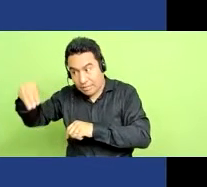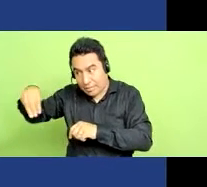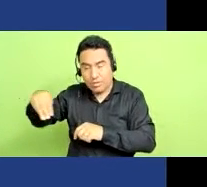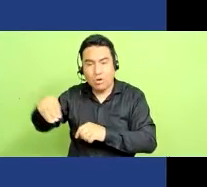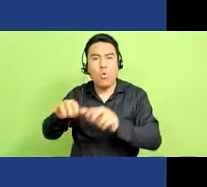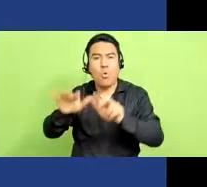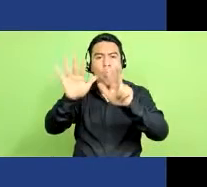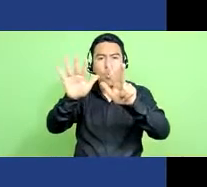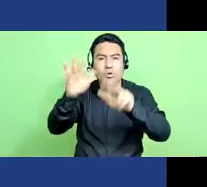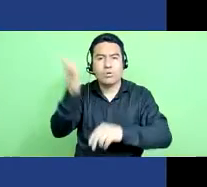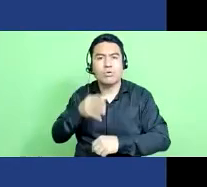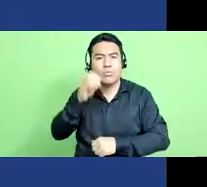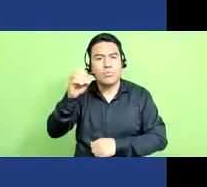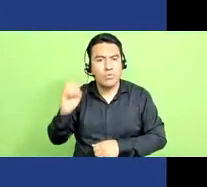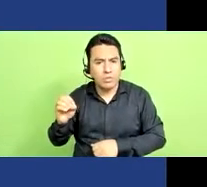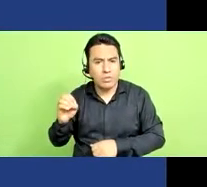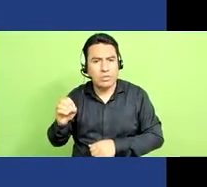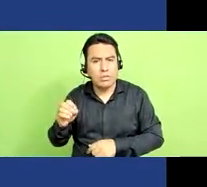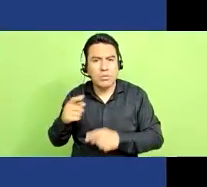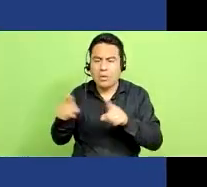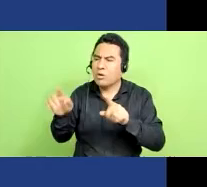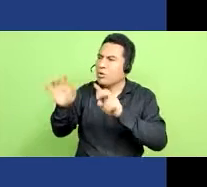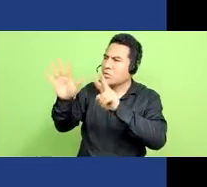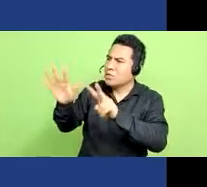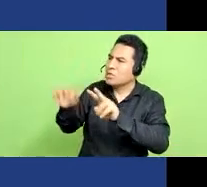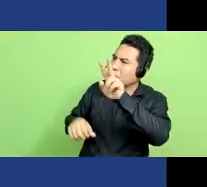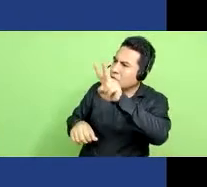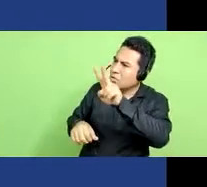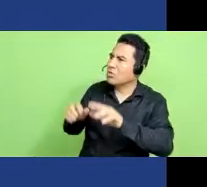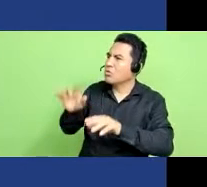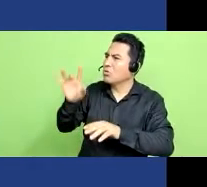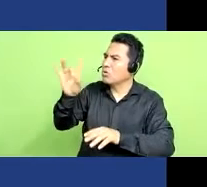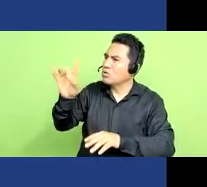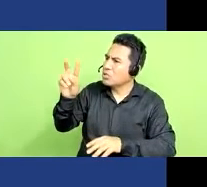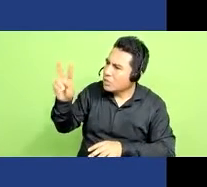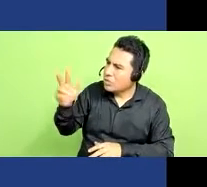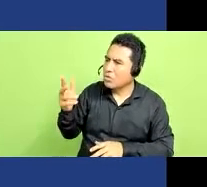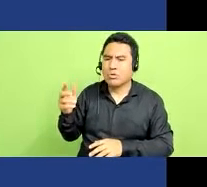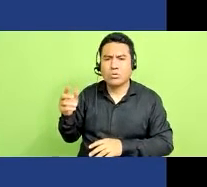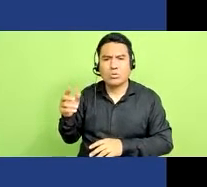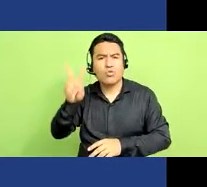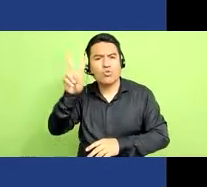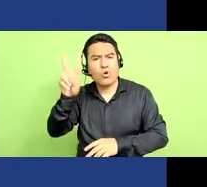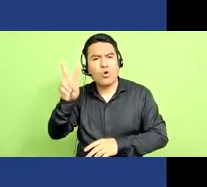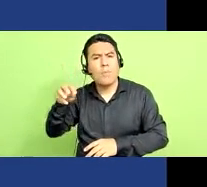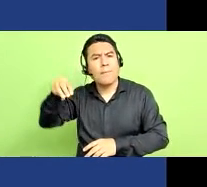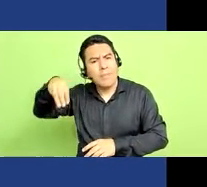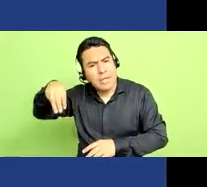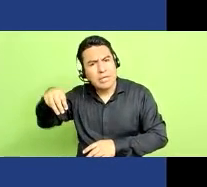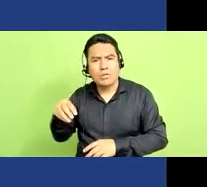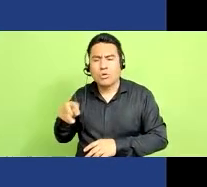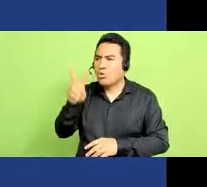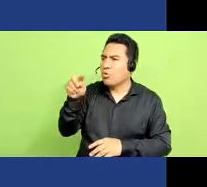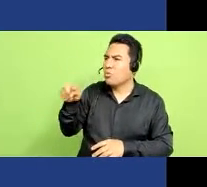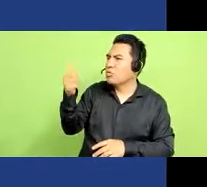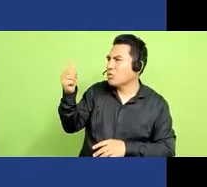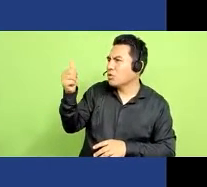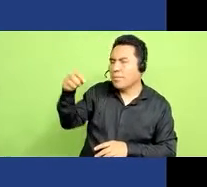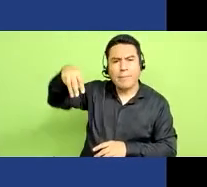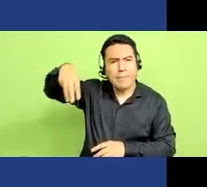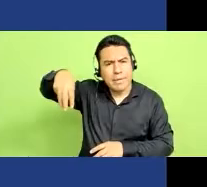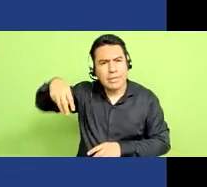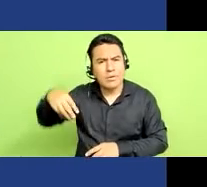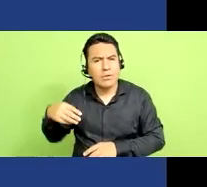sigo las altura del 72 80 el 22 metros o hasta 2 metros 10 supongamos que antes